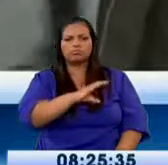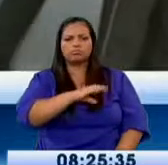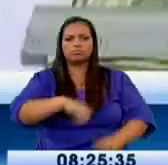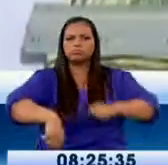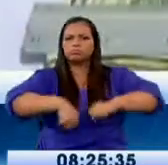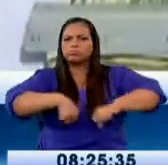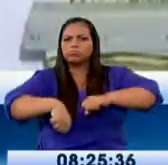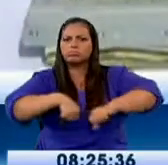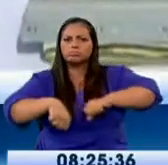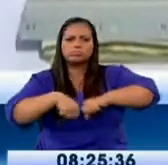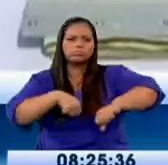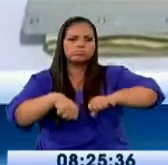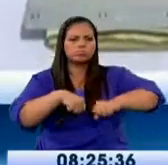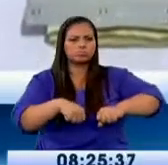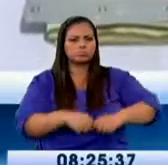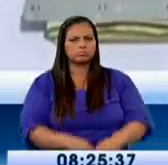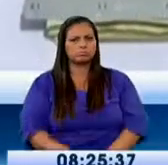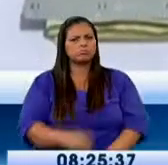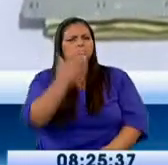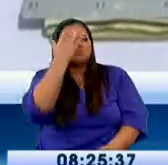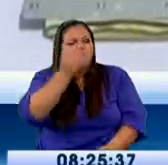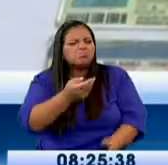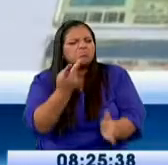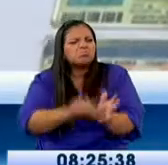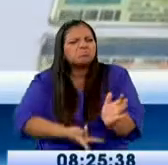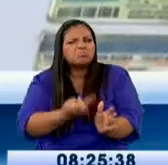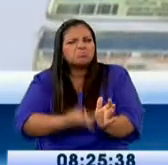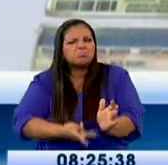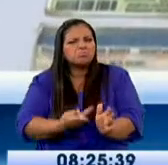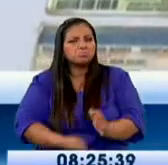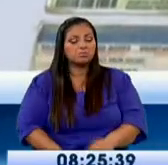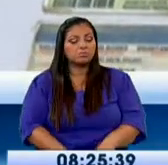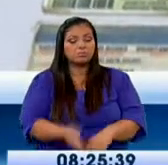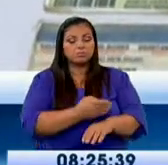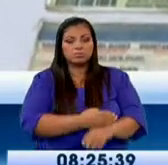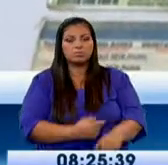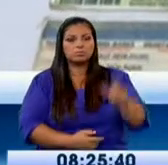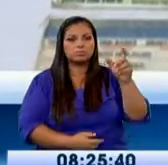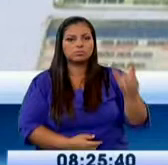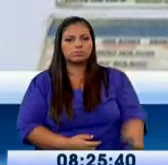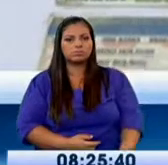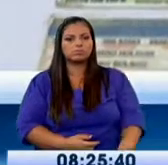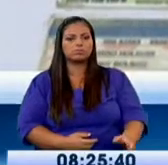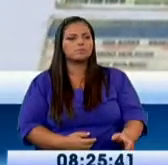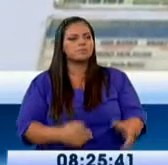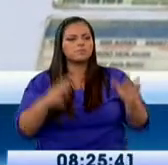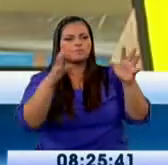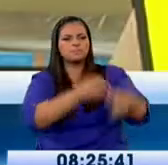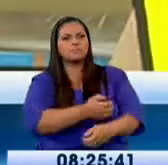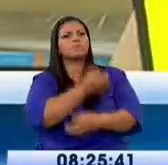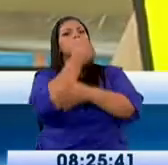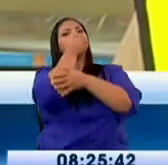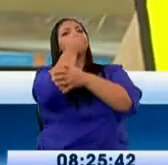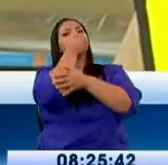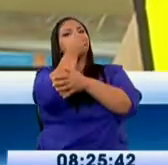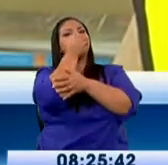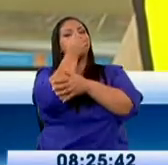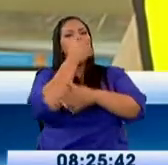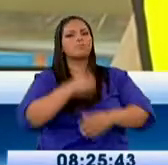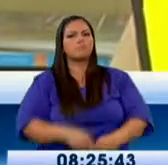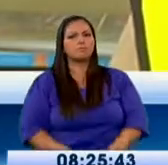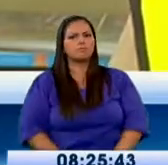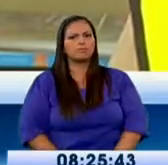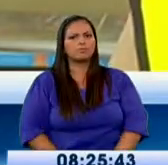se había suscitado. Lo que llamó la atención es que entre los detenidos de este hecho también había un ex policía. Es